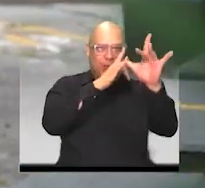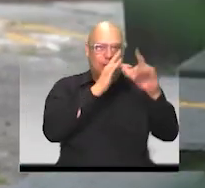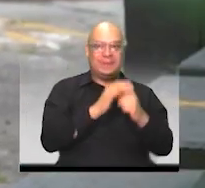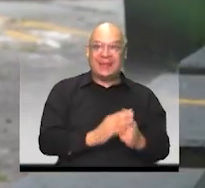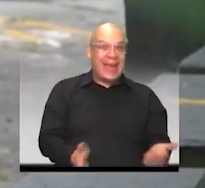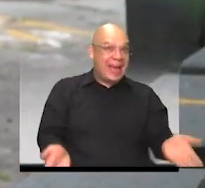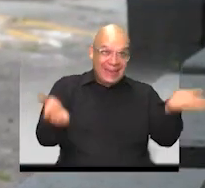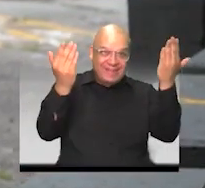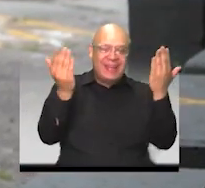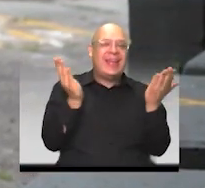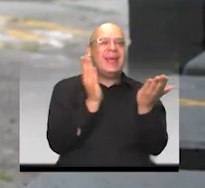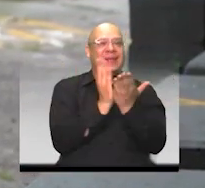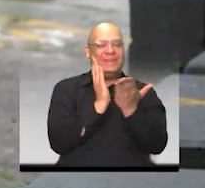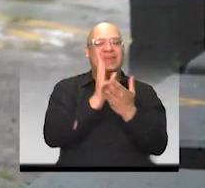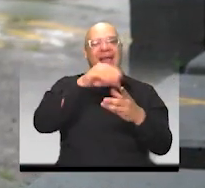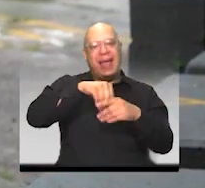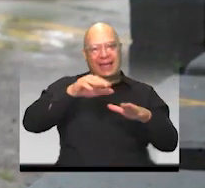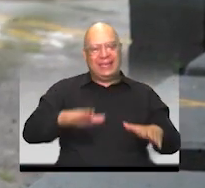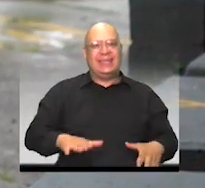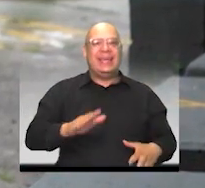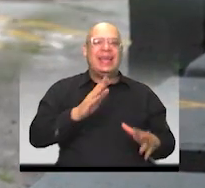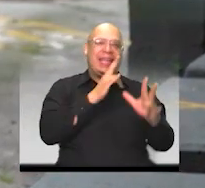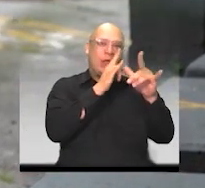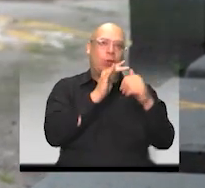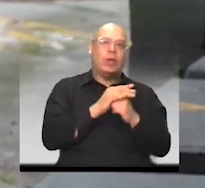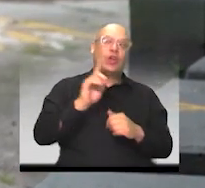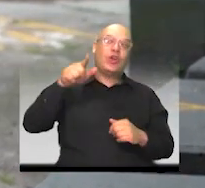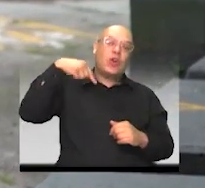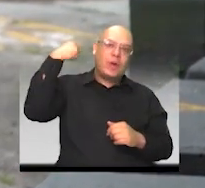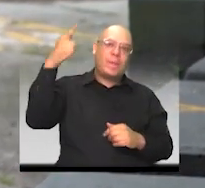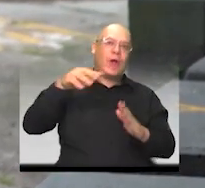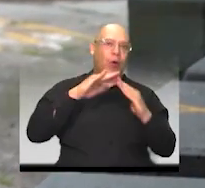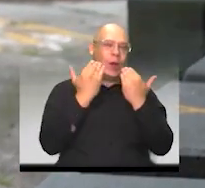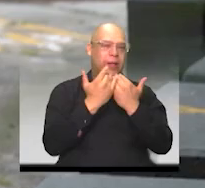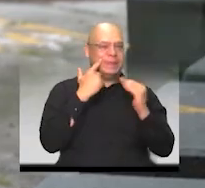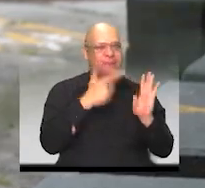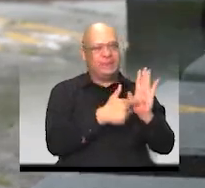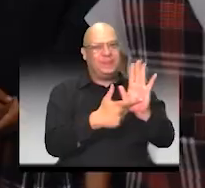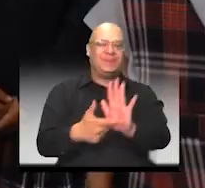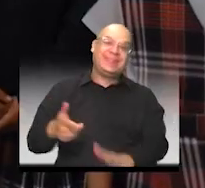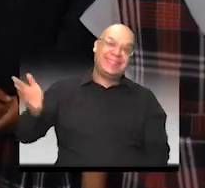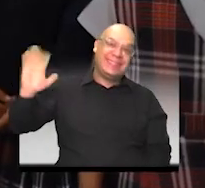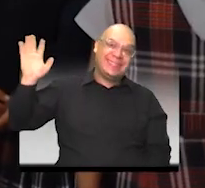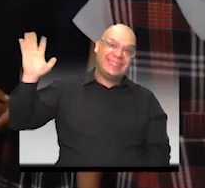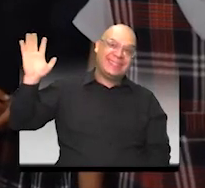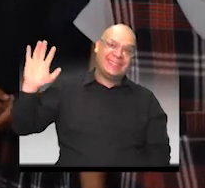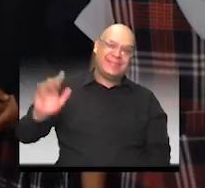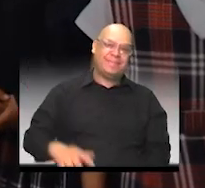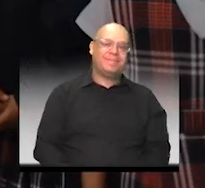anímate a estudiar en la ciudad de Itagüí. Nos vemos en el próximo Desde el Cole. Adiós.